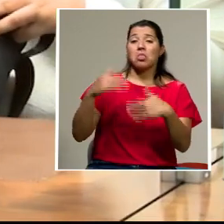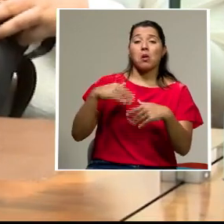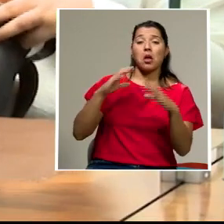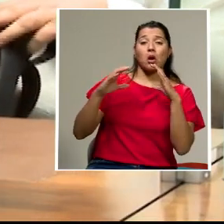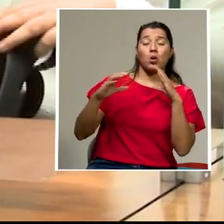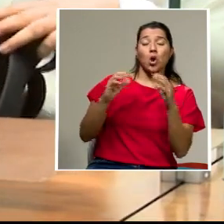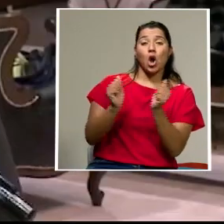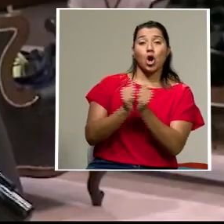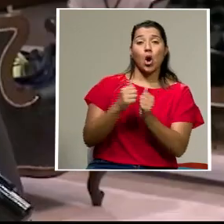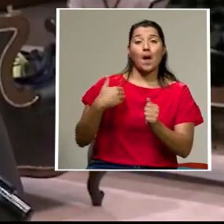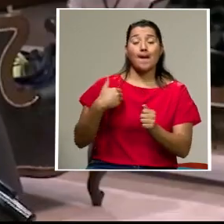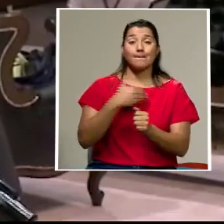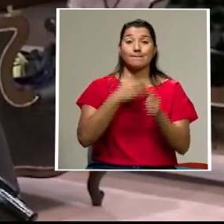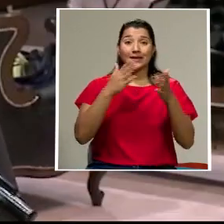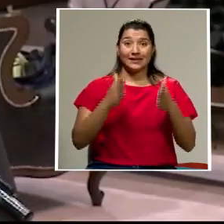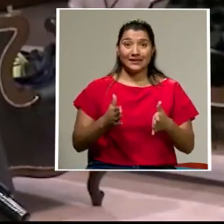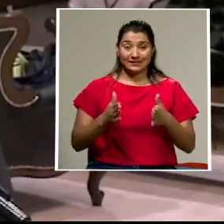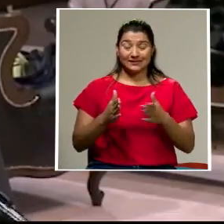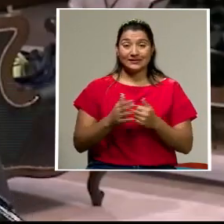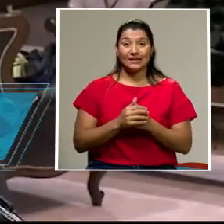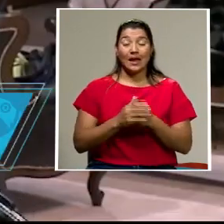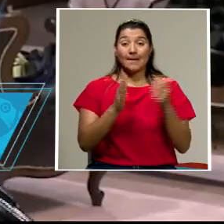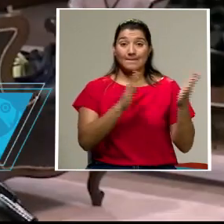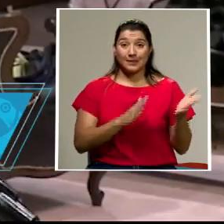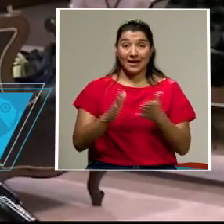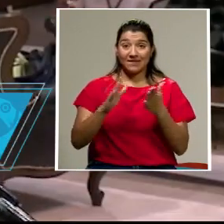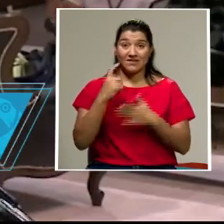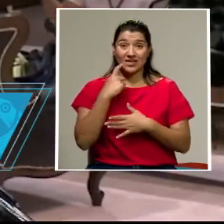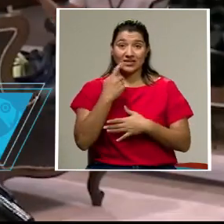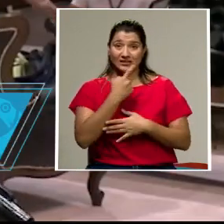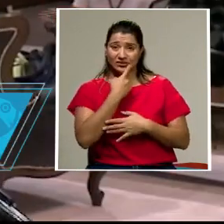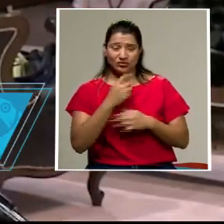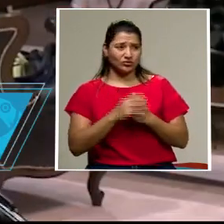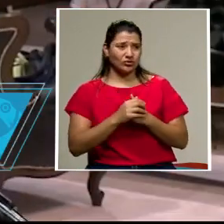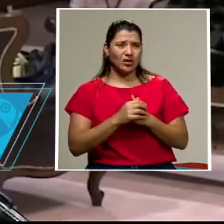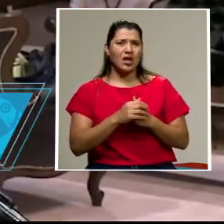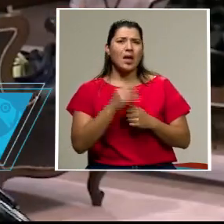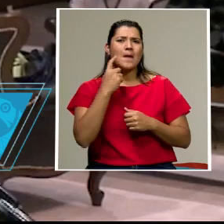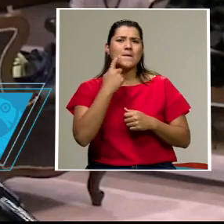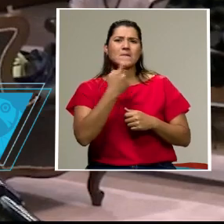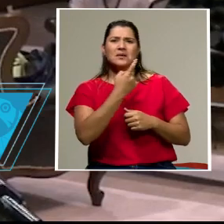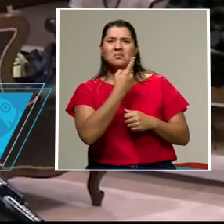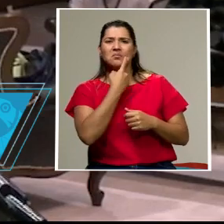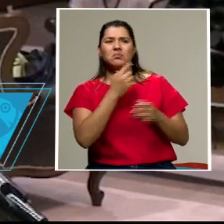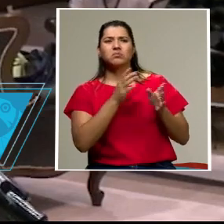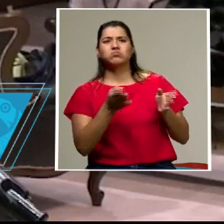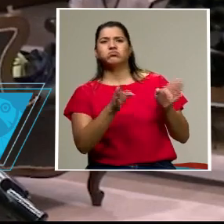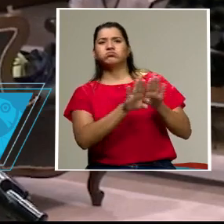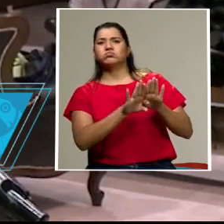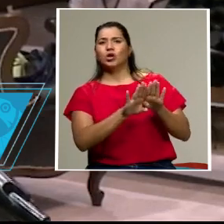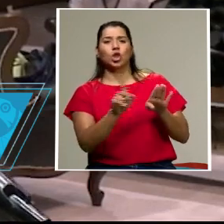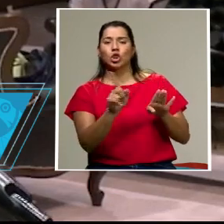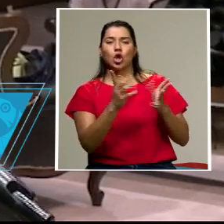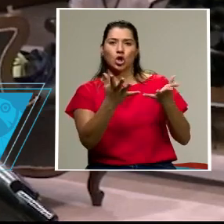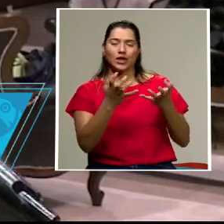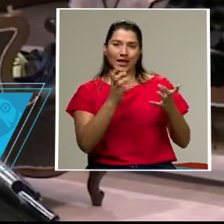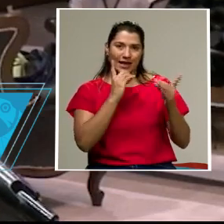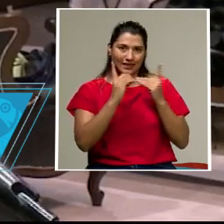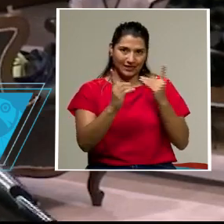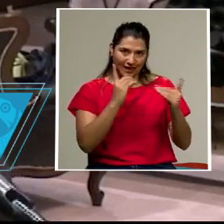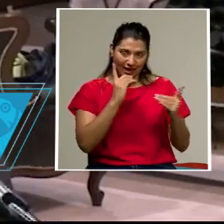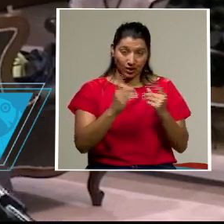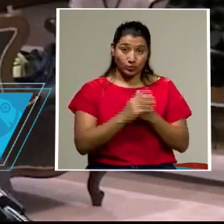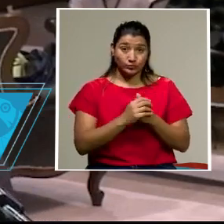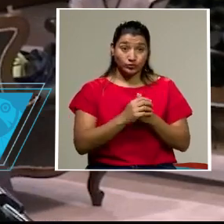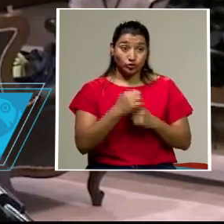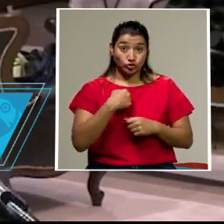Pilar Garrido. Al contrario, una actitud totalmente cerrada del diálogo por parte de Pilar Garrido, ministra de Planificación Nacional. Era el señalamiento que